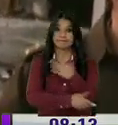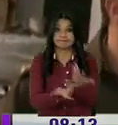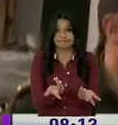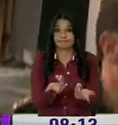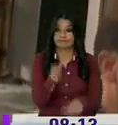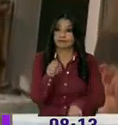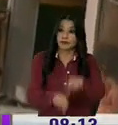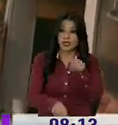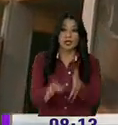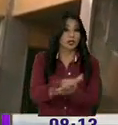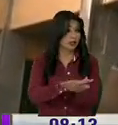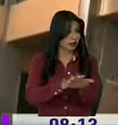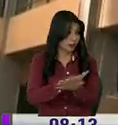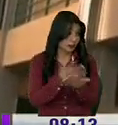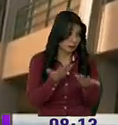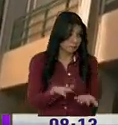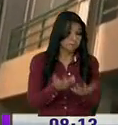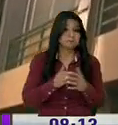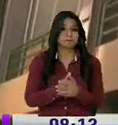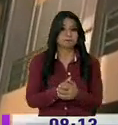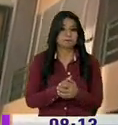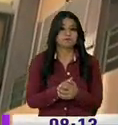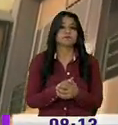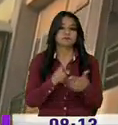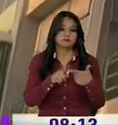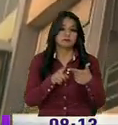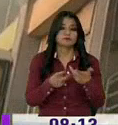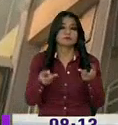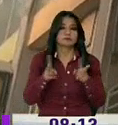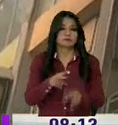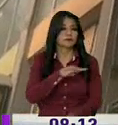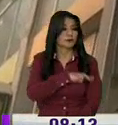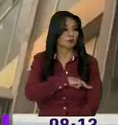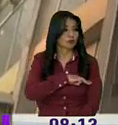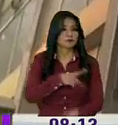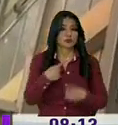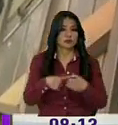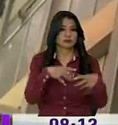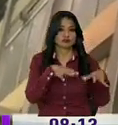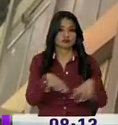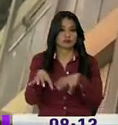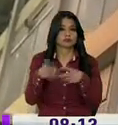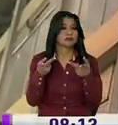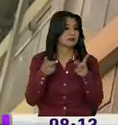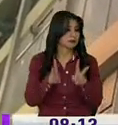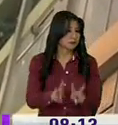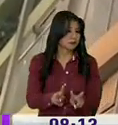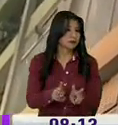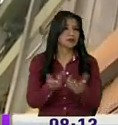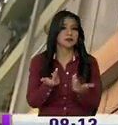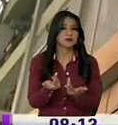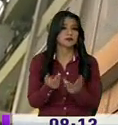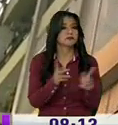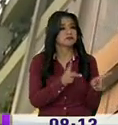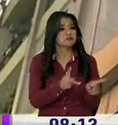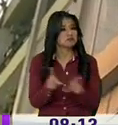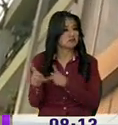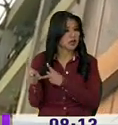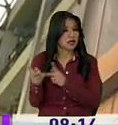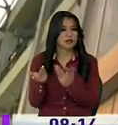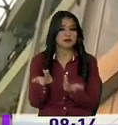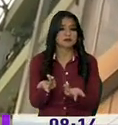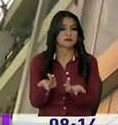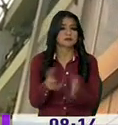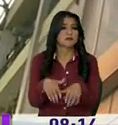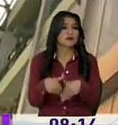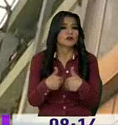personas que causaron este daño. Y obviamente en coordinación con el municipio de Quito se va a generar y buscar la